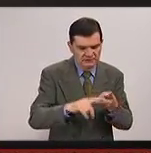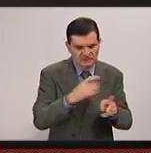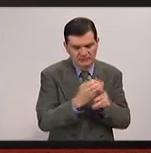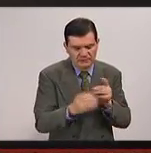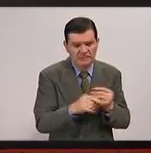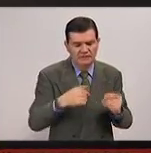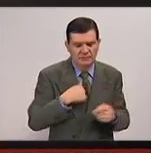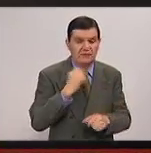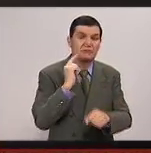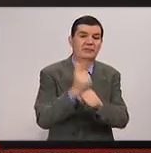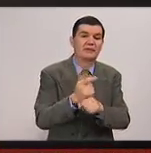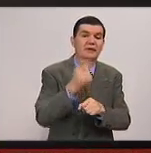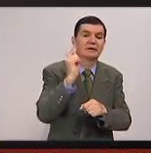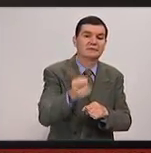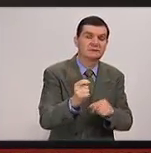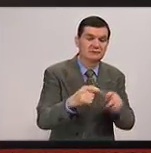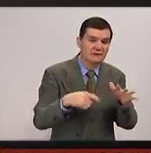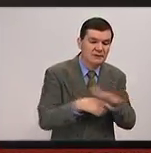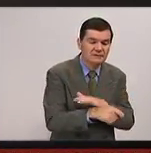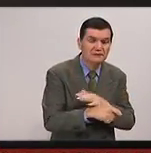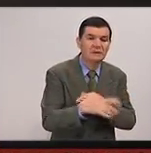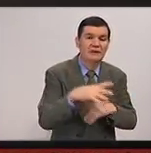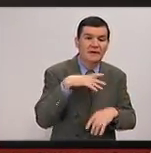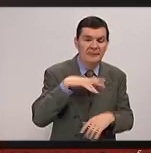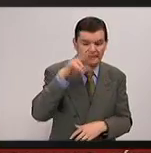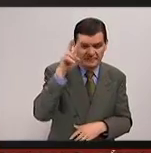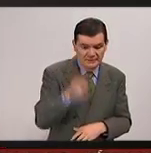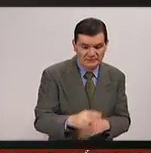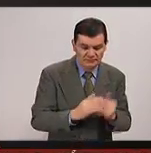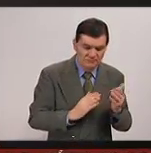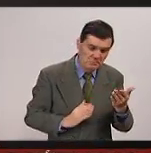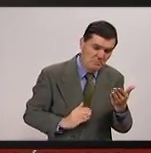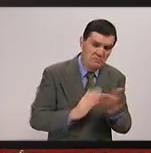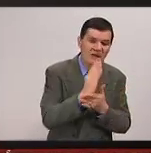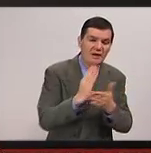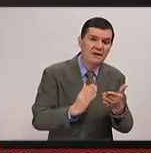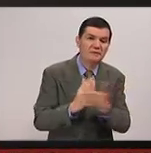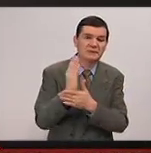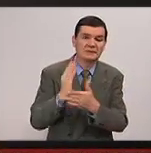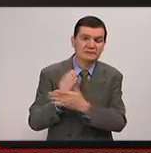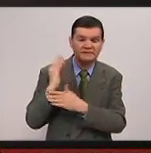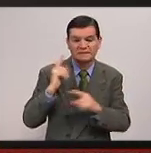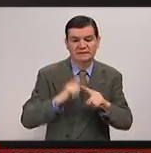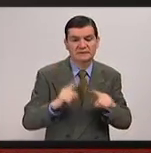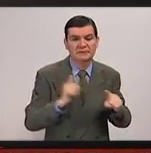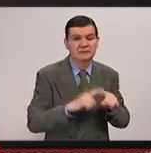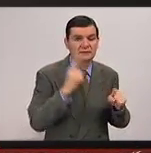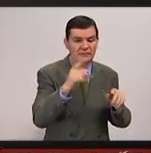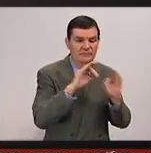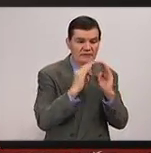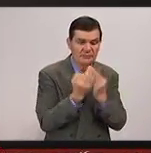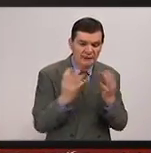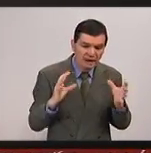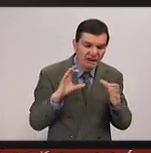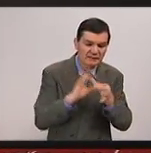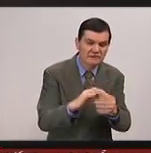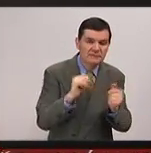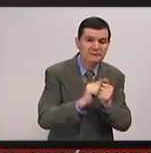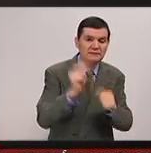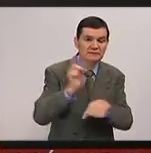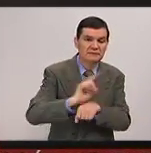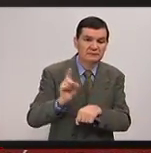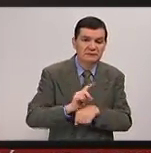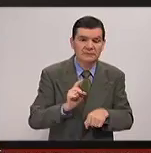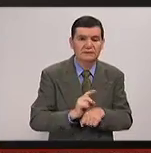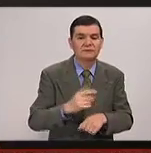nos dice a nosotros, Pati, es que la corrupción ya realmente ha trascendido a todos los ámbitos y forma parte de la